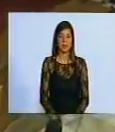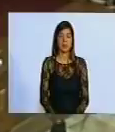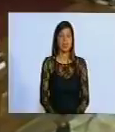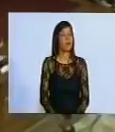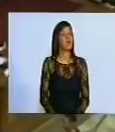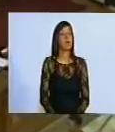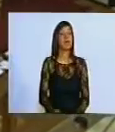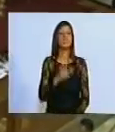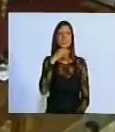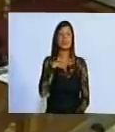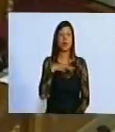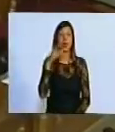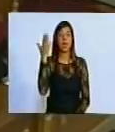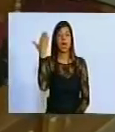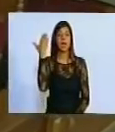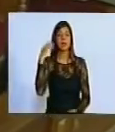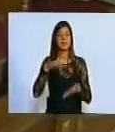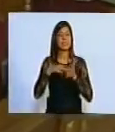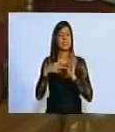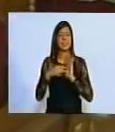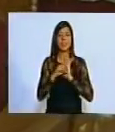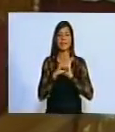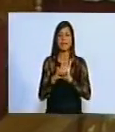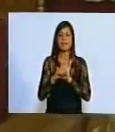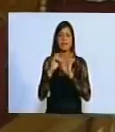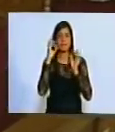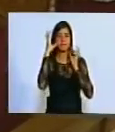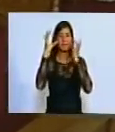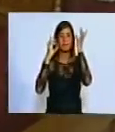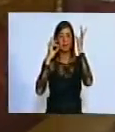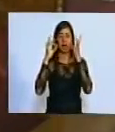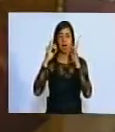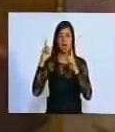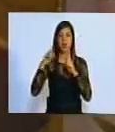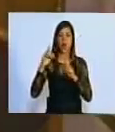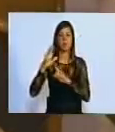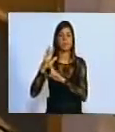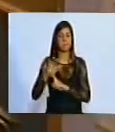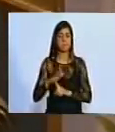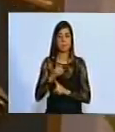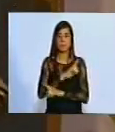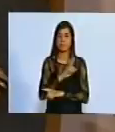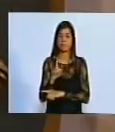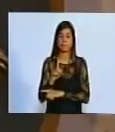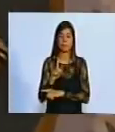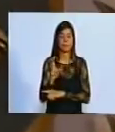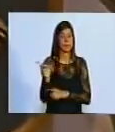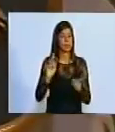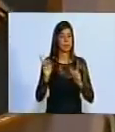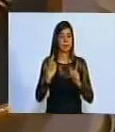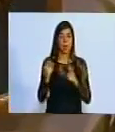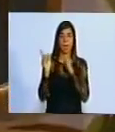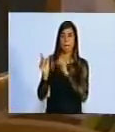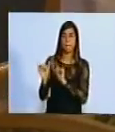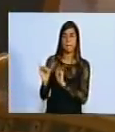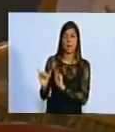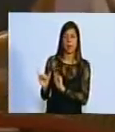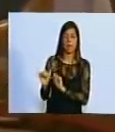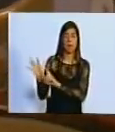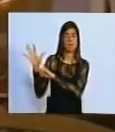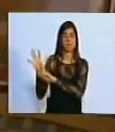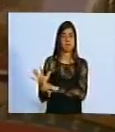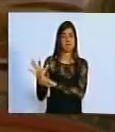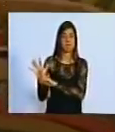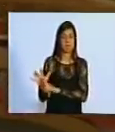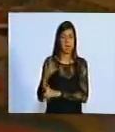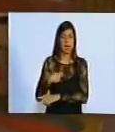Nuestro pasado libertario es un símbolo de creatividad, no de opresión. No permitamos que las viejas estructuras eurocéntricas nos